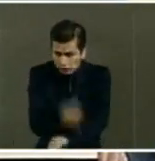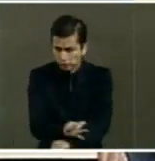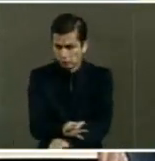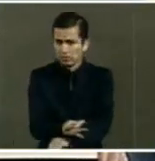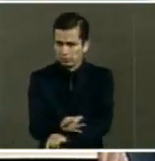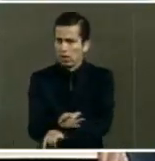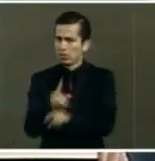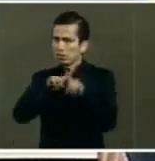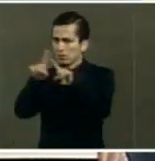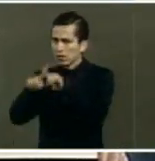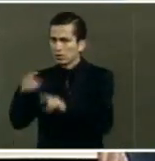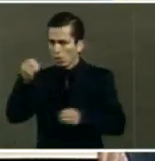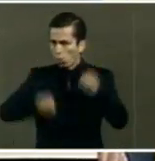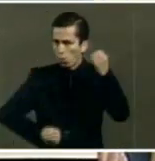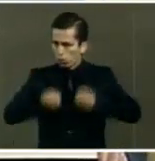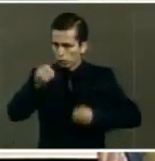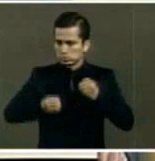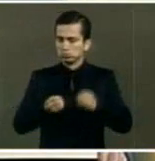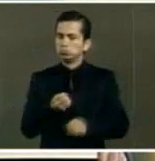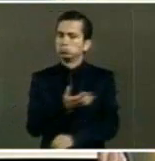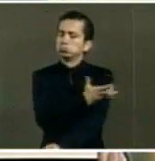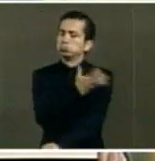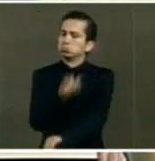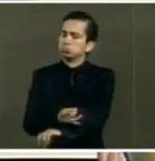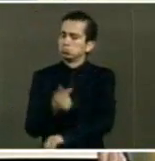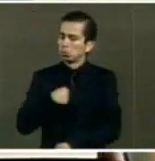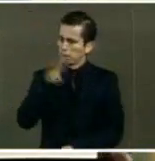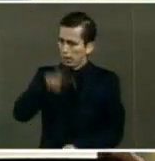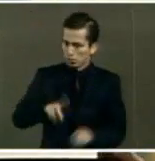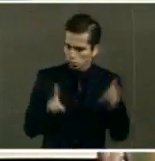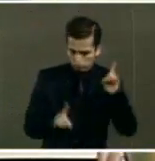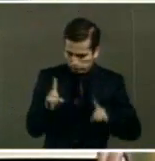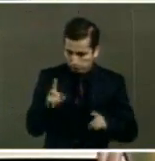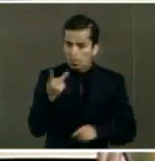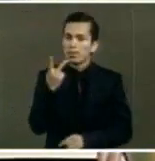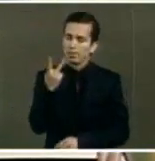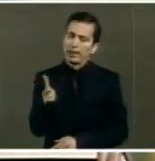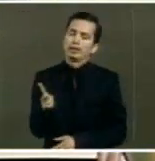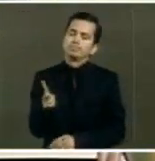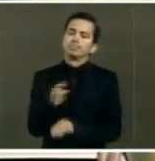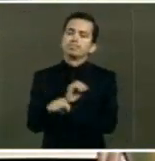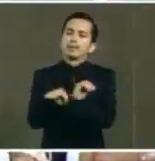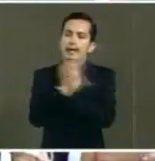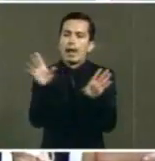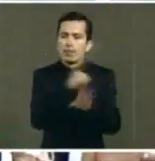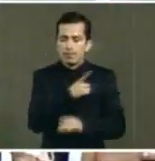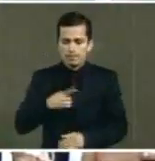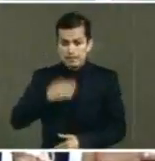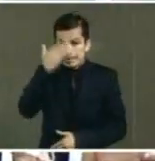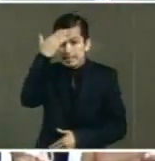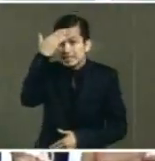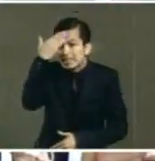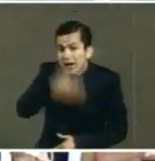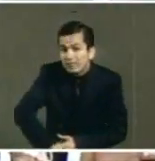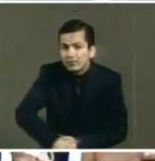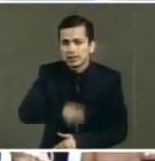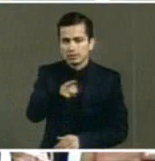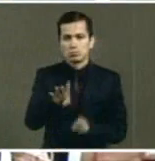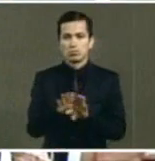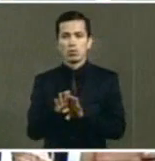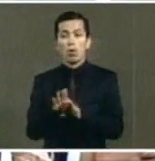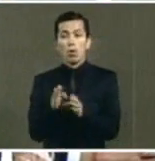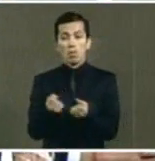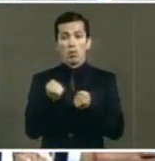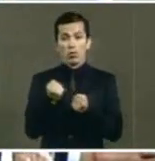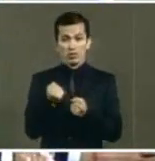y magistrados, pero debemos ser conscientes de que el judicial, como todas las instituciones, enfrenta la amenaza